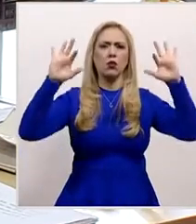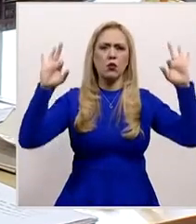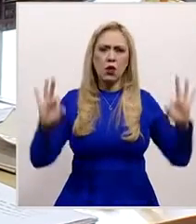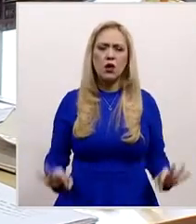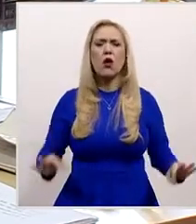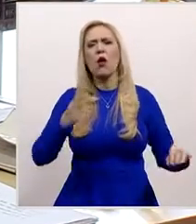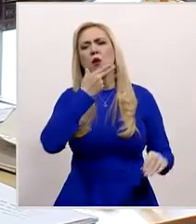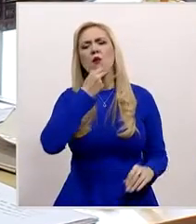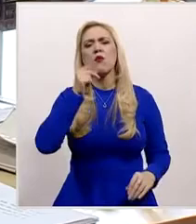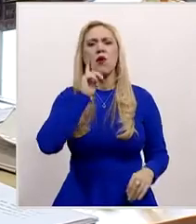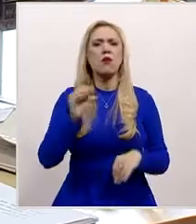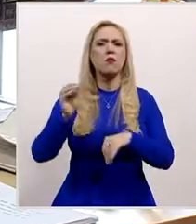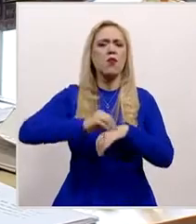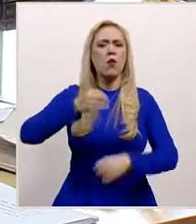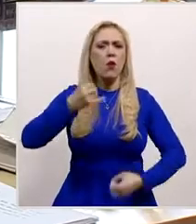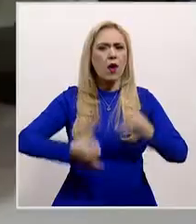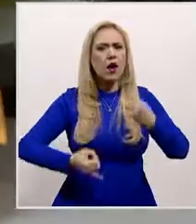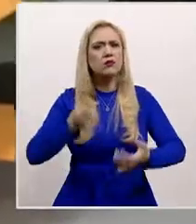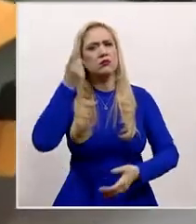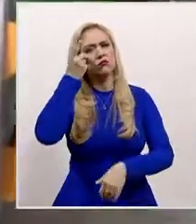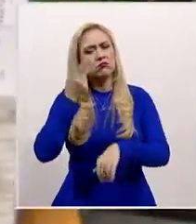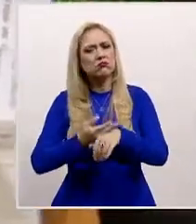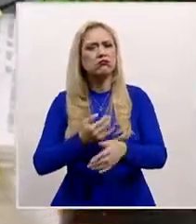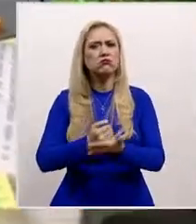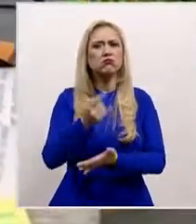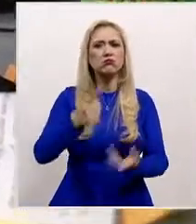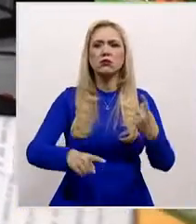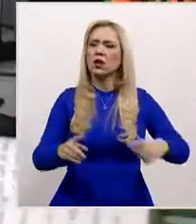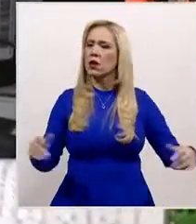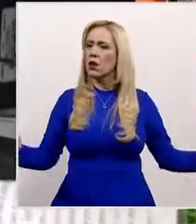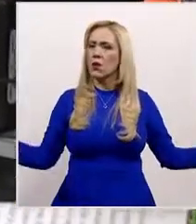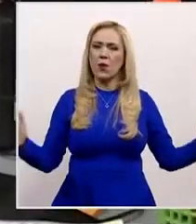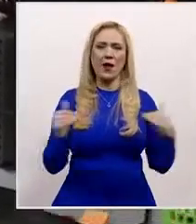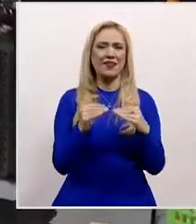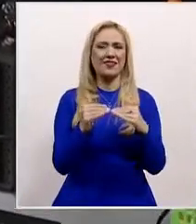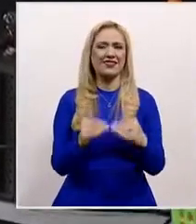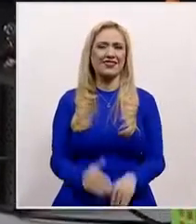jurisdiccionales y puestos de decisión poder informativo laura murillo